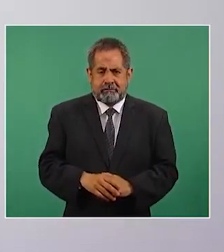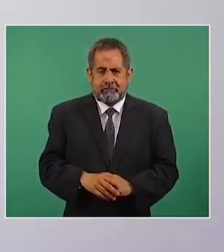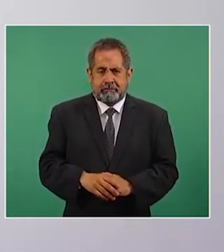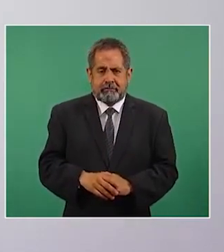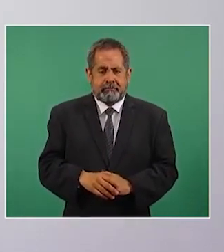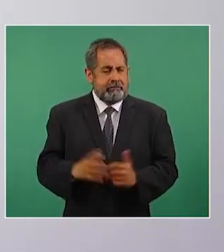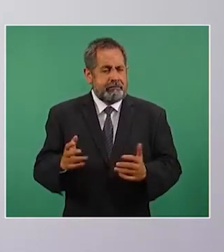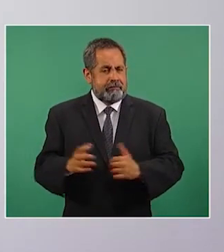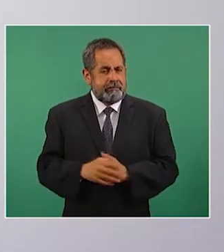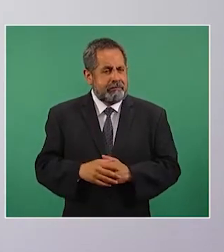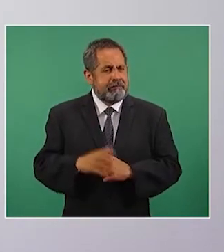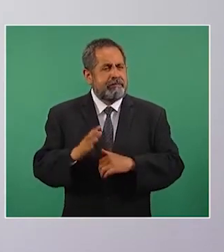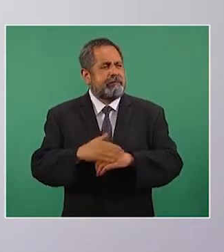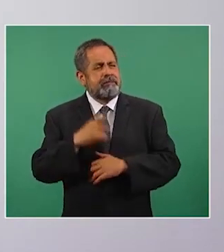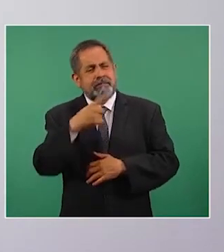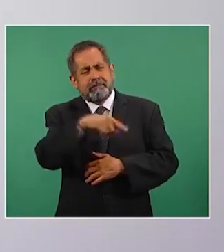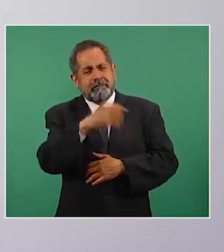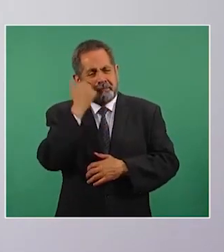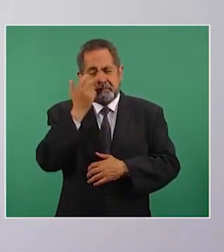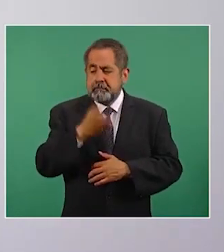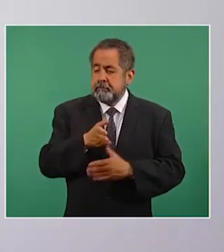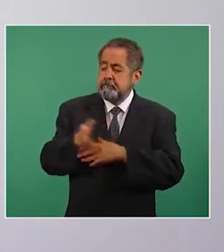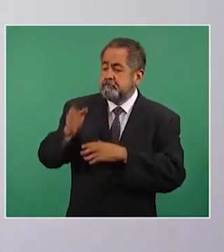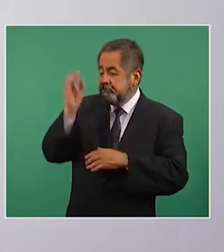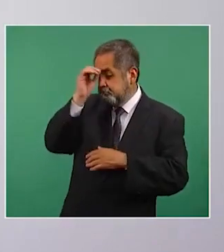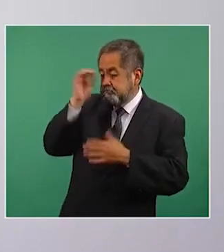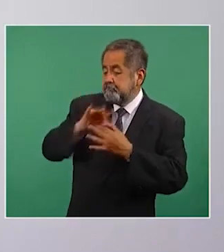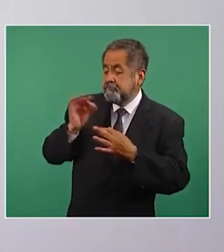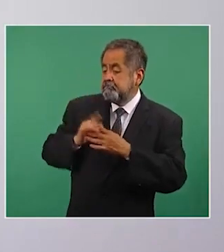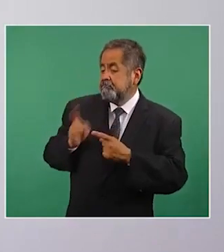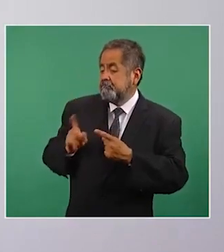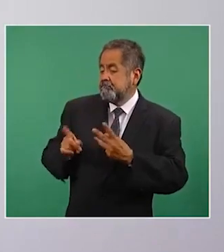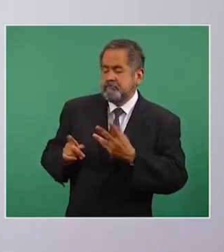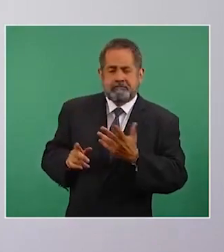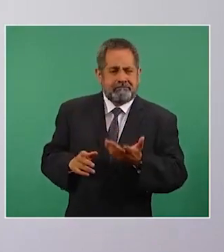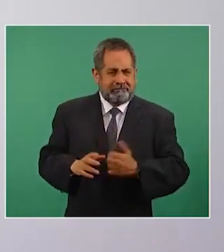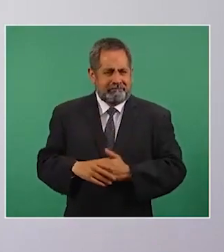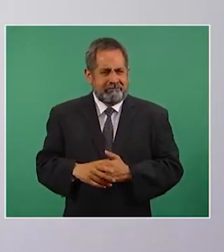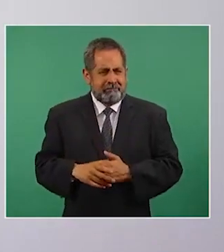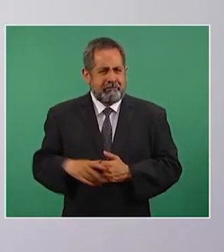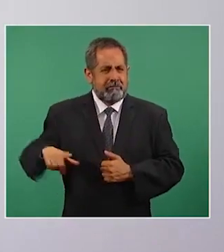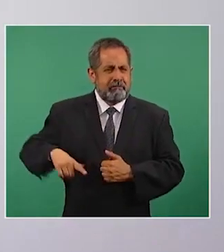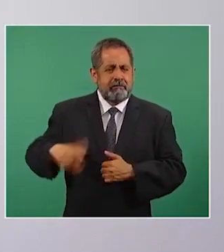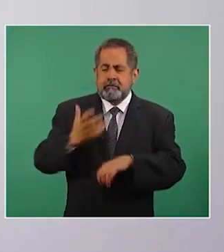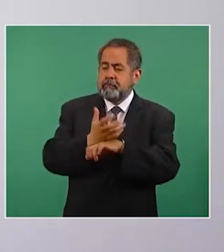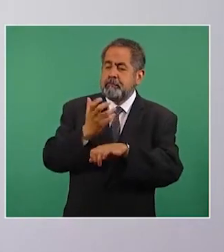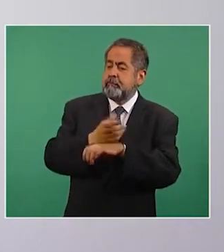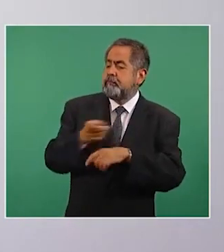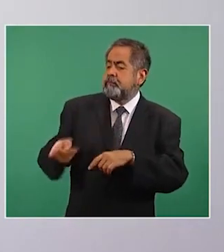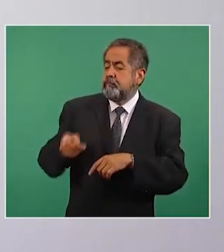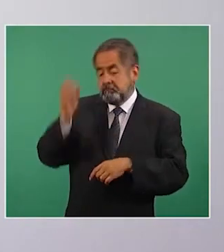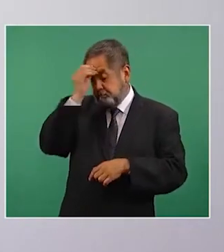Entonces, ¿por qué el gobierno de Estados Unidos opina